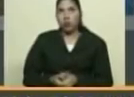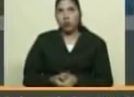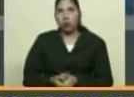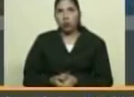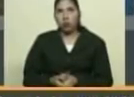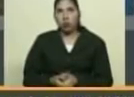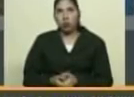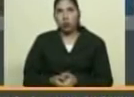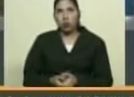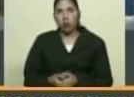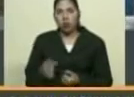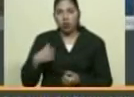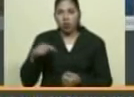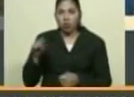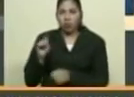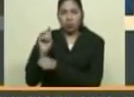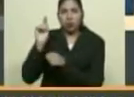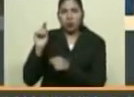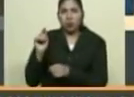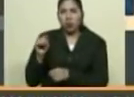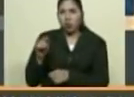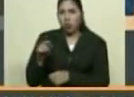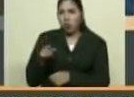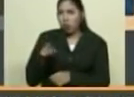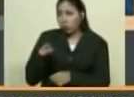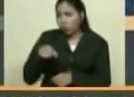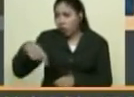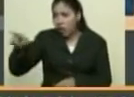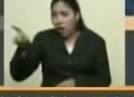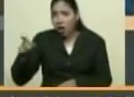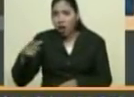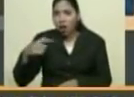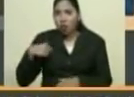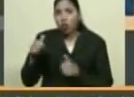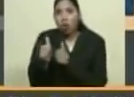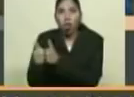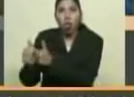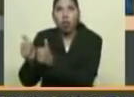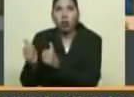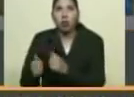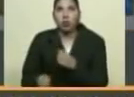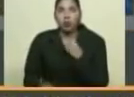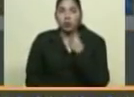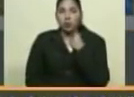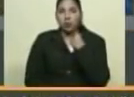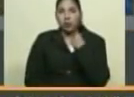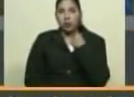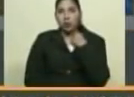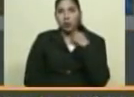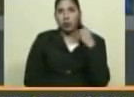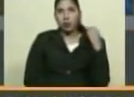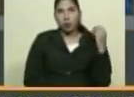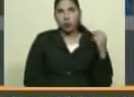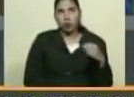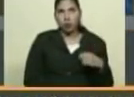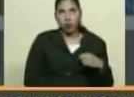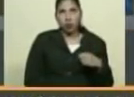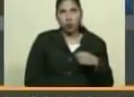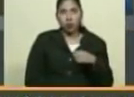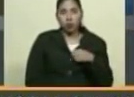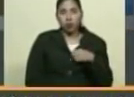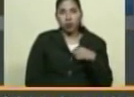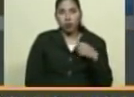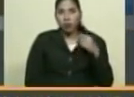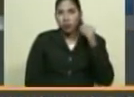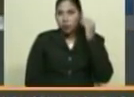3 años. Con su amor absoluto por el que menos tenía. Chávez en la calle, un huracán, el huracán